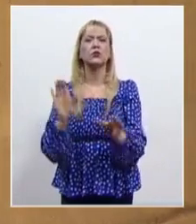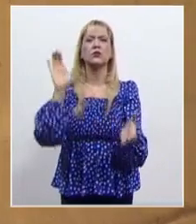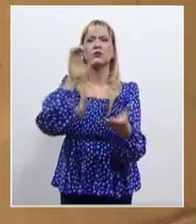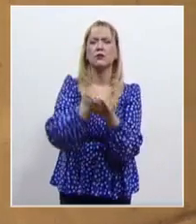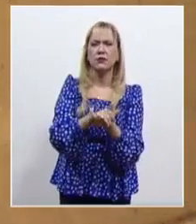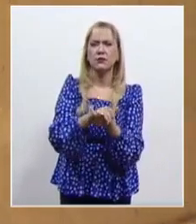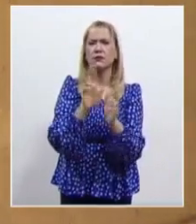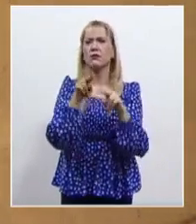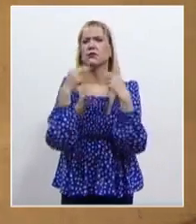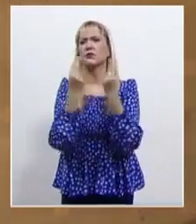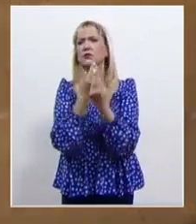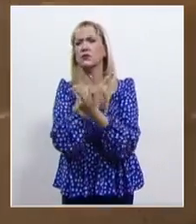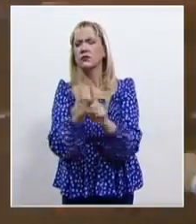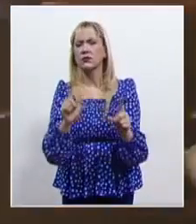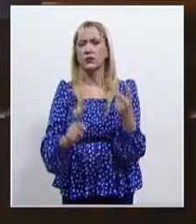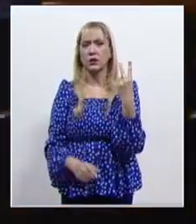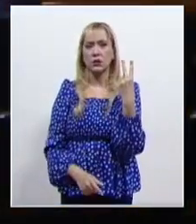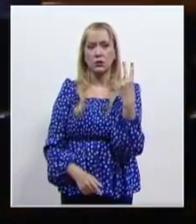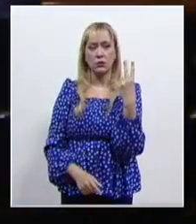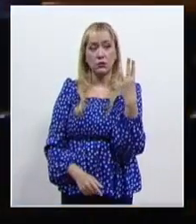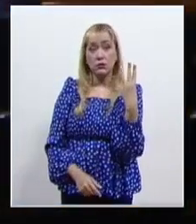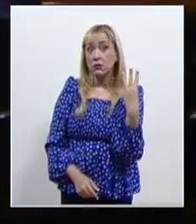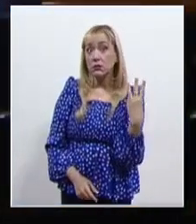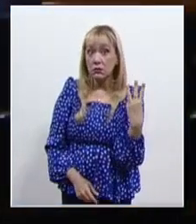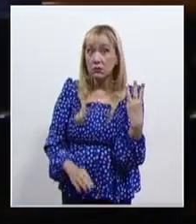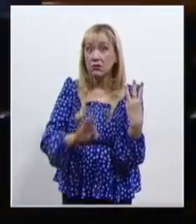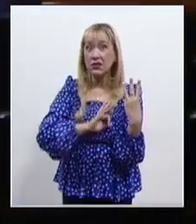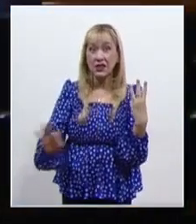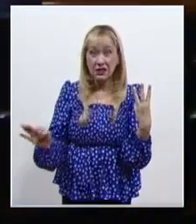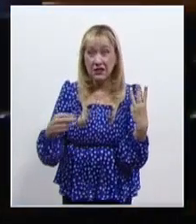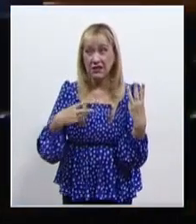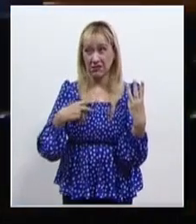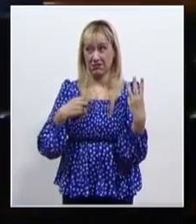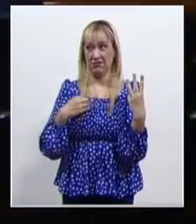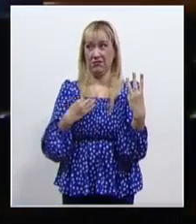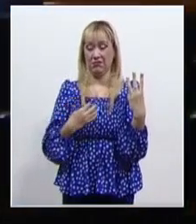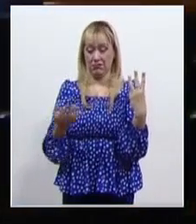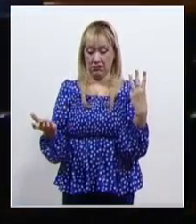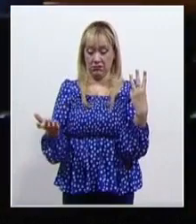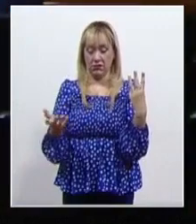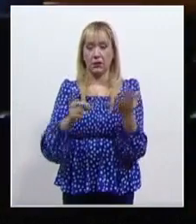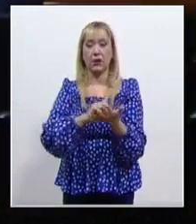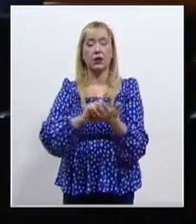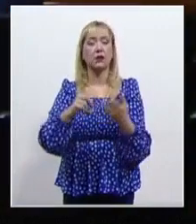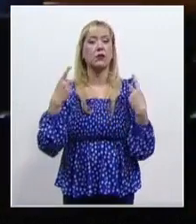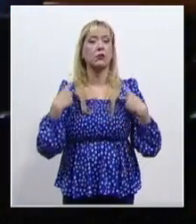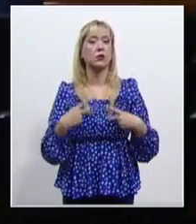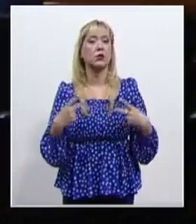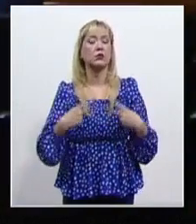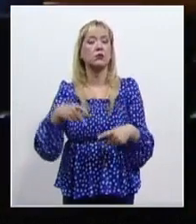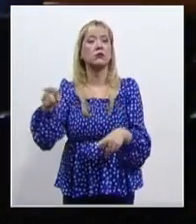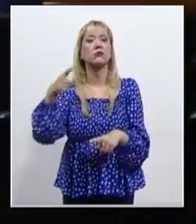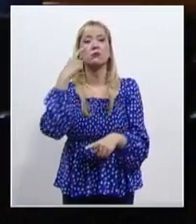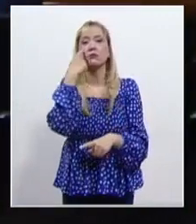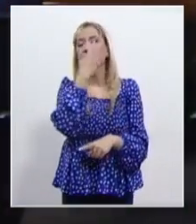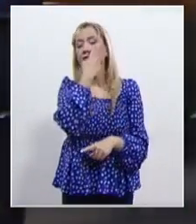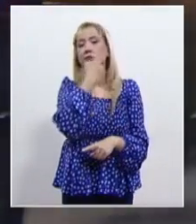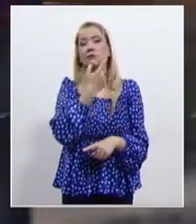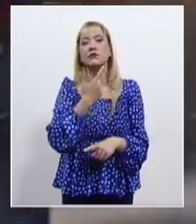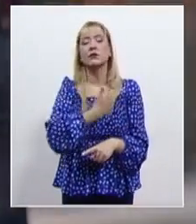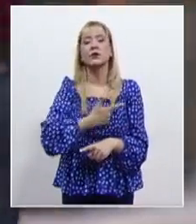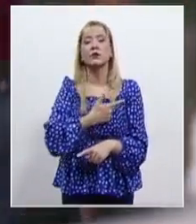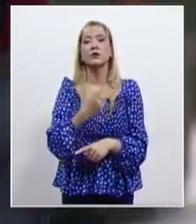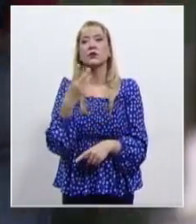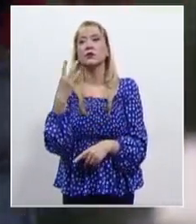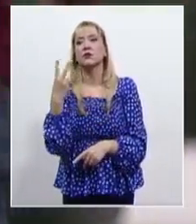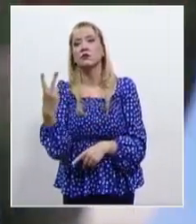concubinatos de más de 2 personas, lo que podría sentar un precedente en defensa de los derechos de las personas con preferencias sexuales diversas, aseguró